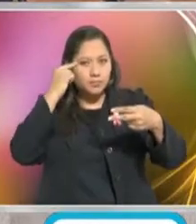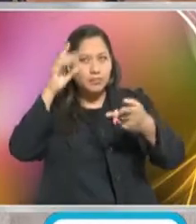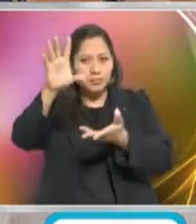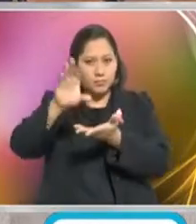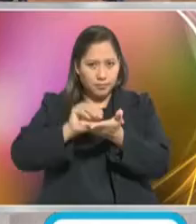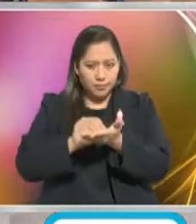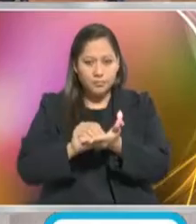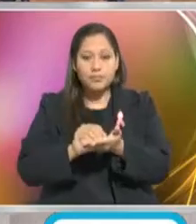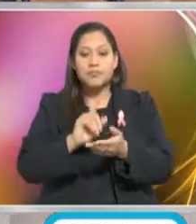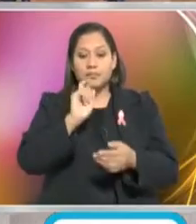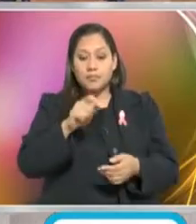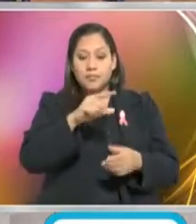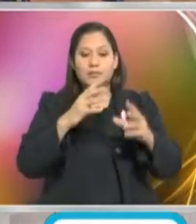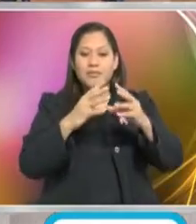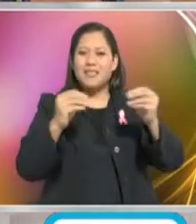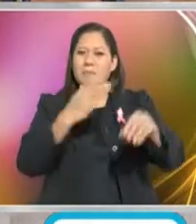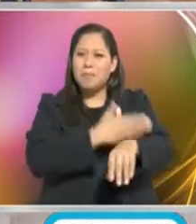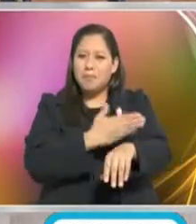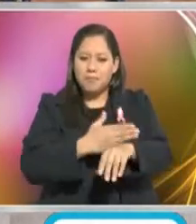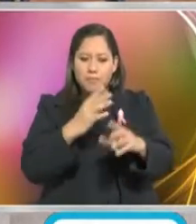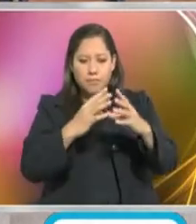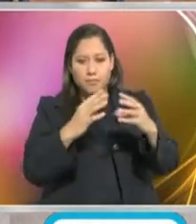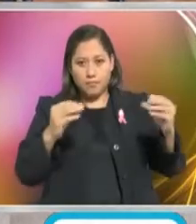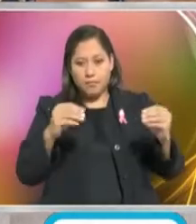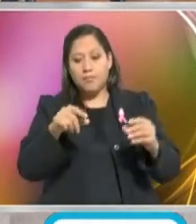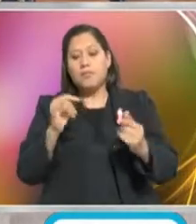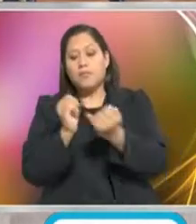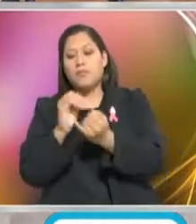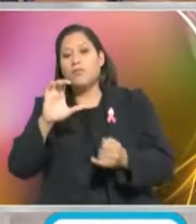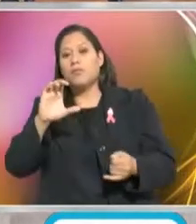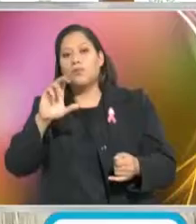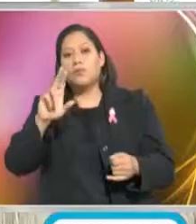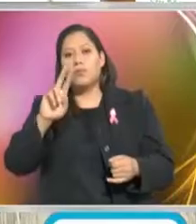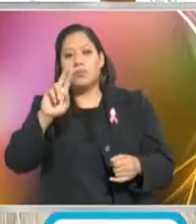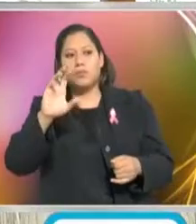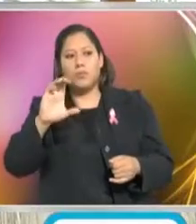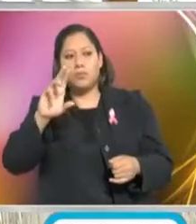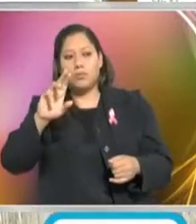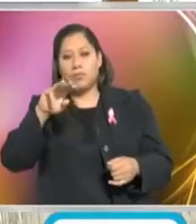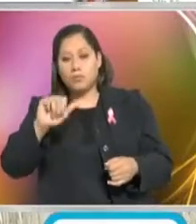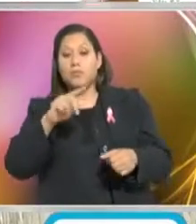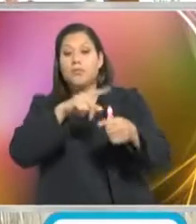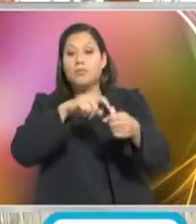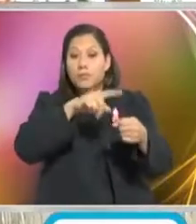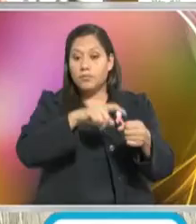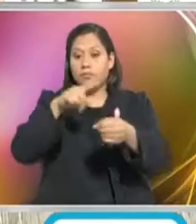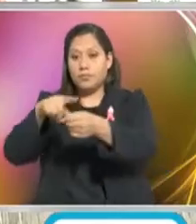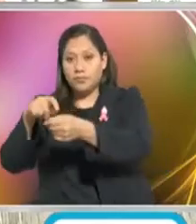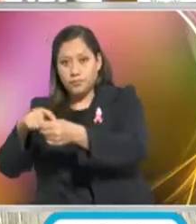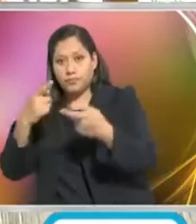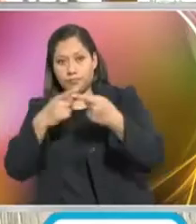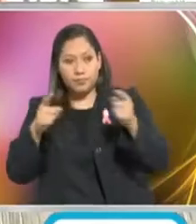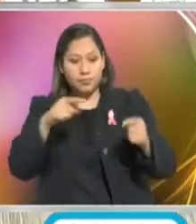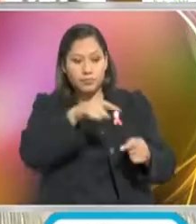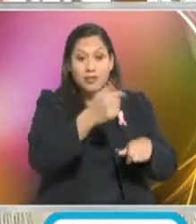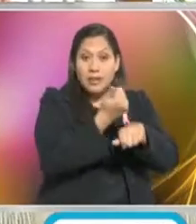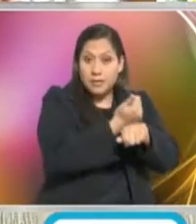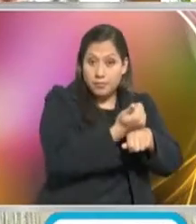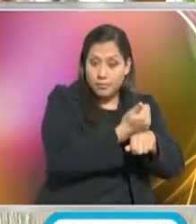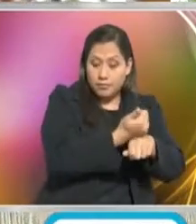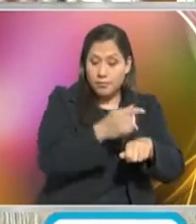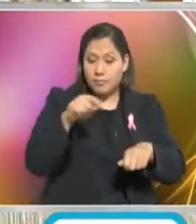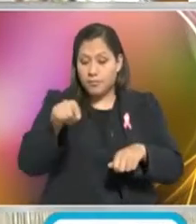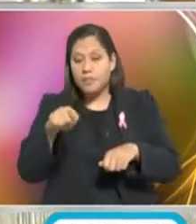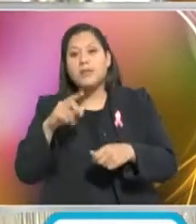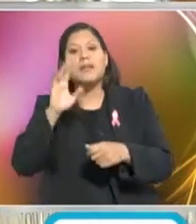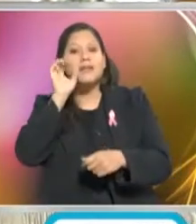presento, que es el jengibre y que es la cúrcuma. Ahora, si lo vemos, tienen colores diferentes. Sí. Uno es más amarillito y el otro